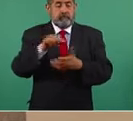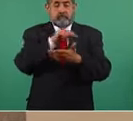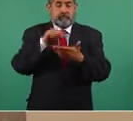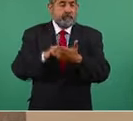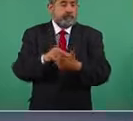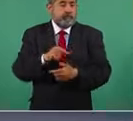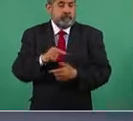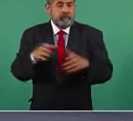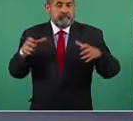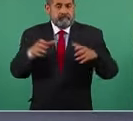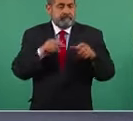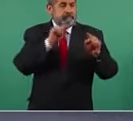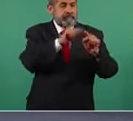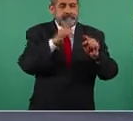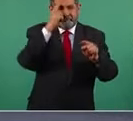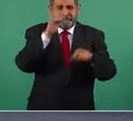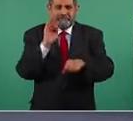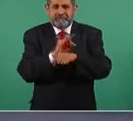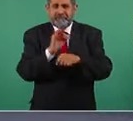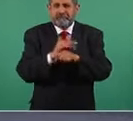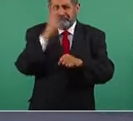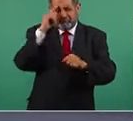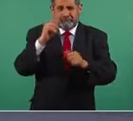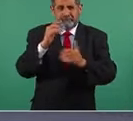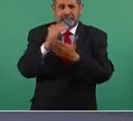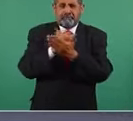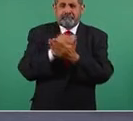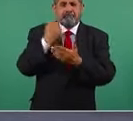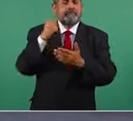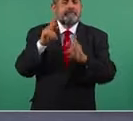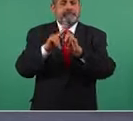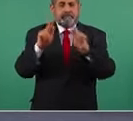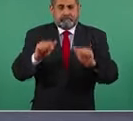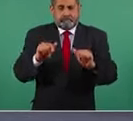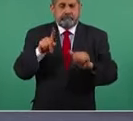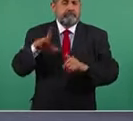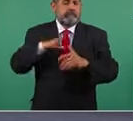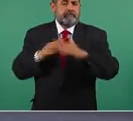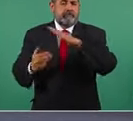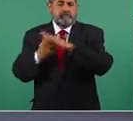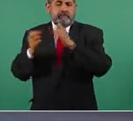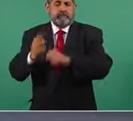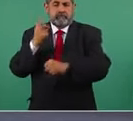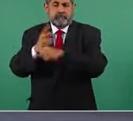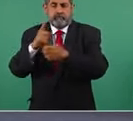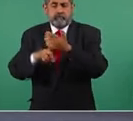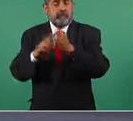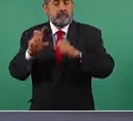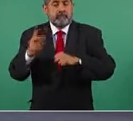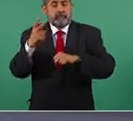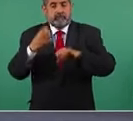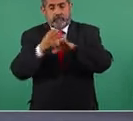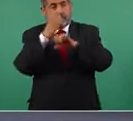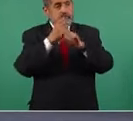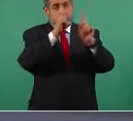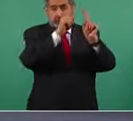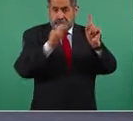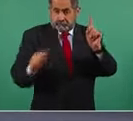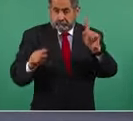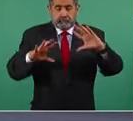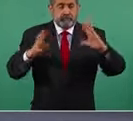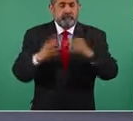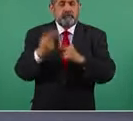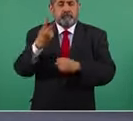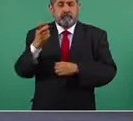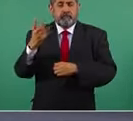elementos para la construcción de la paz, hay una mesa de seguridad a nivel nacional, 32 estatales y 204